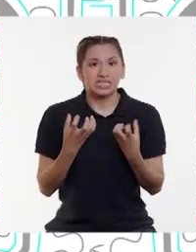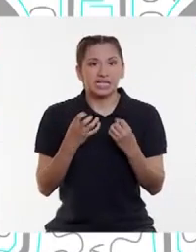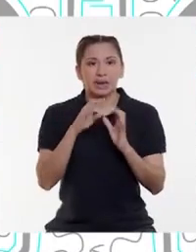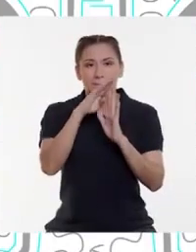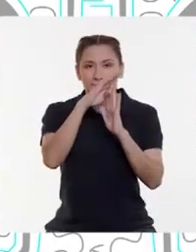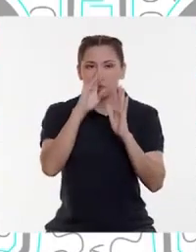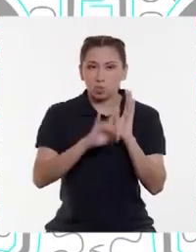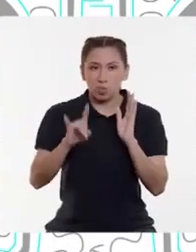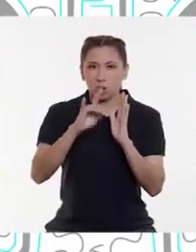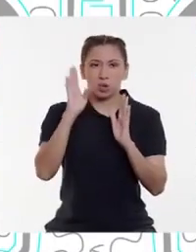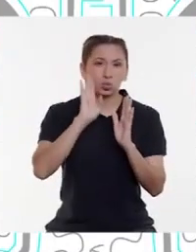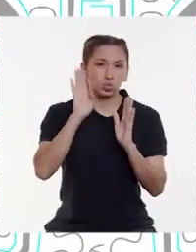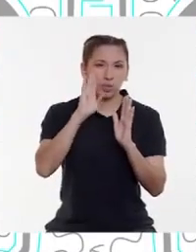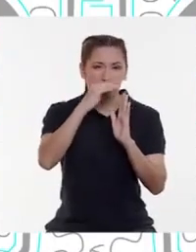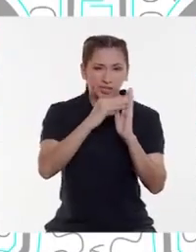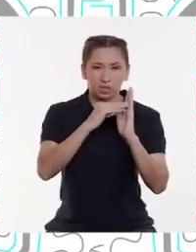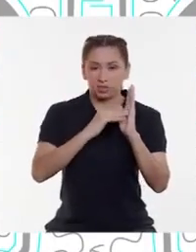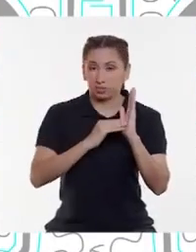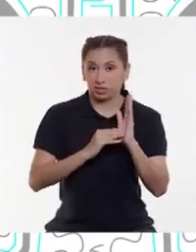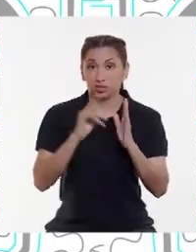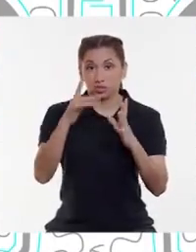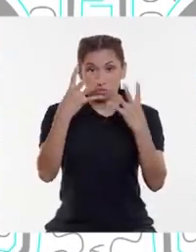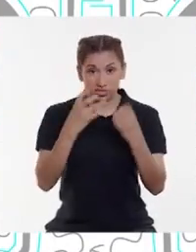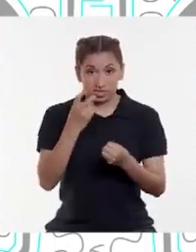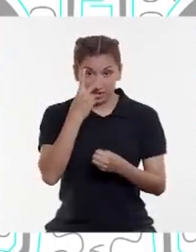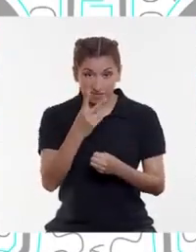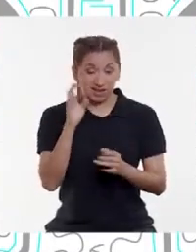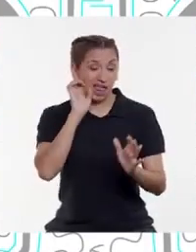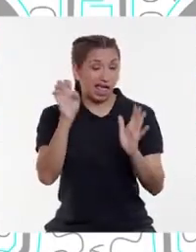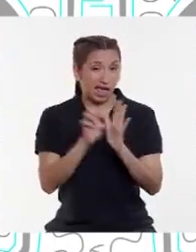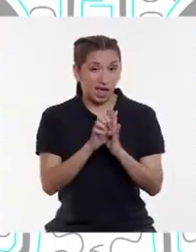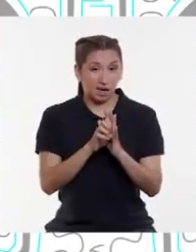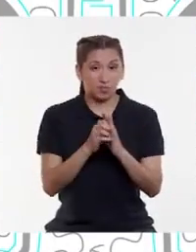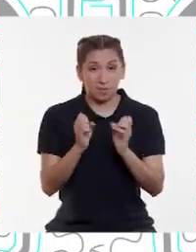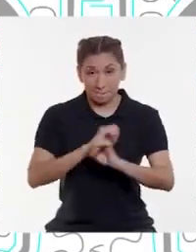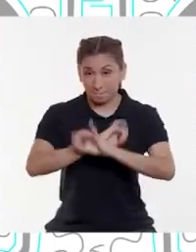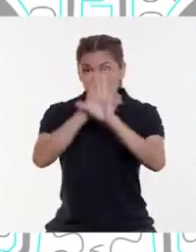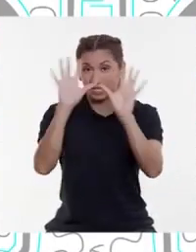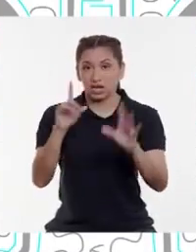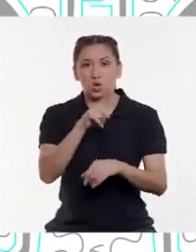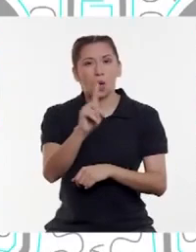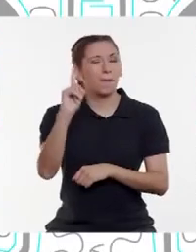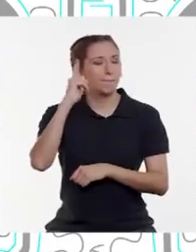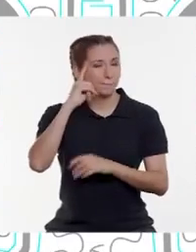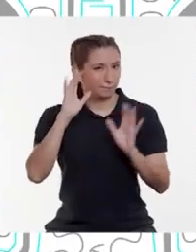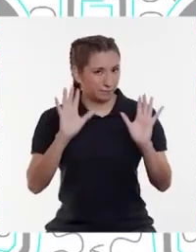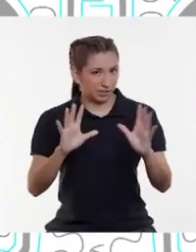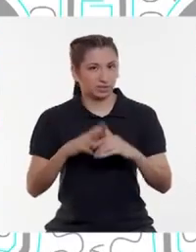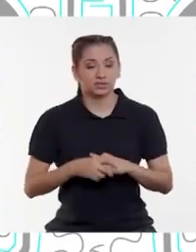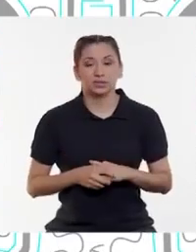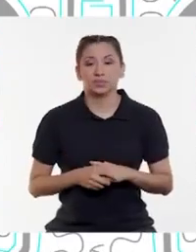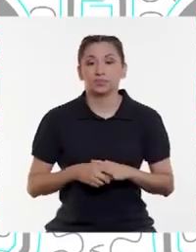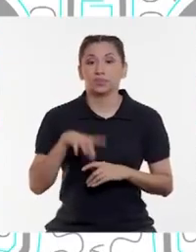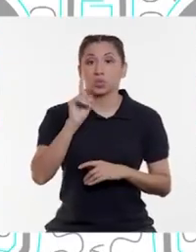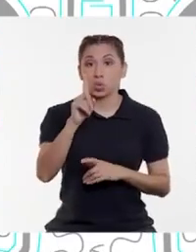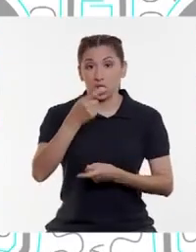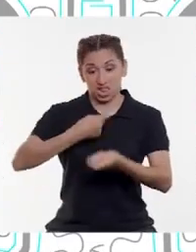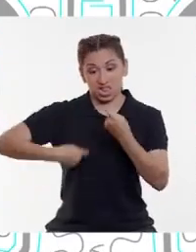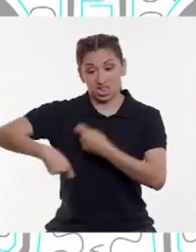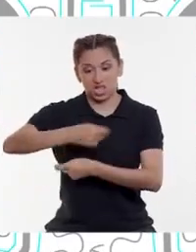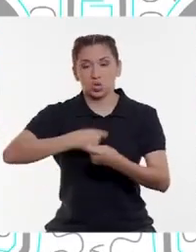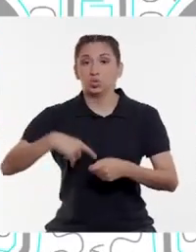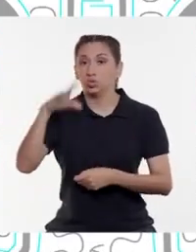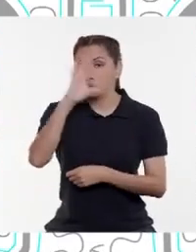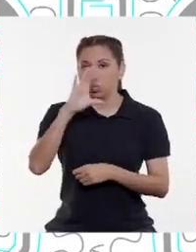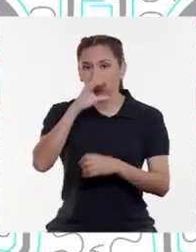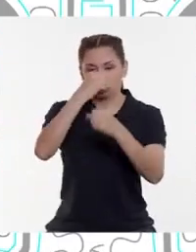lo menos posible a nuestro ambiente. Si quisieras verlo mediante un ejemplo más concreto, piénsalo de esta manera. Un negocio